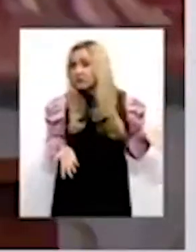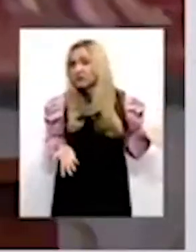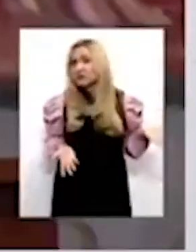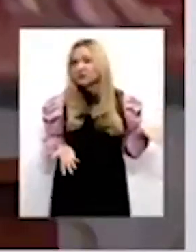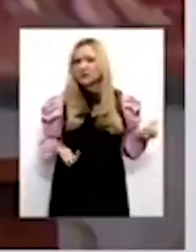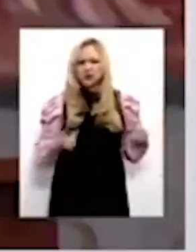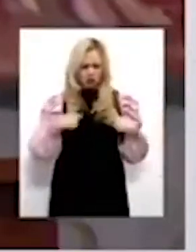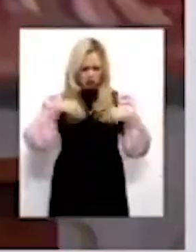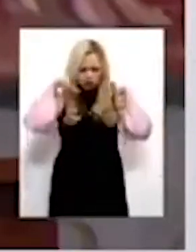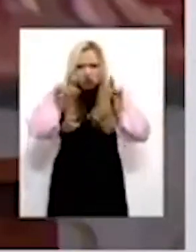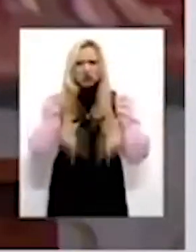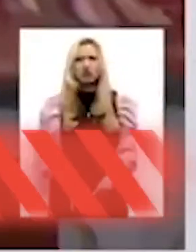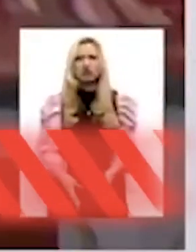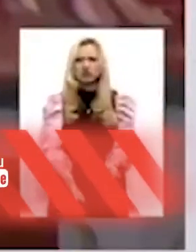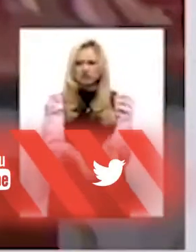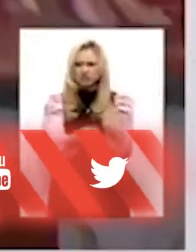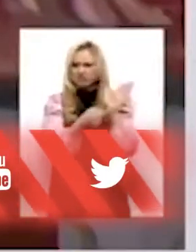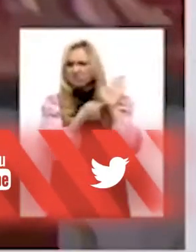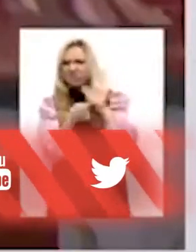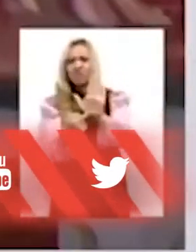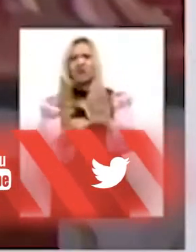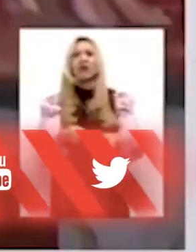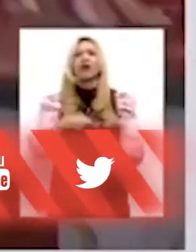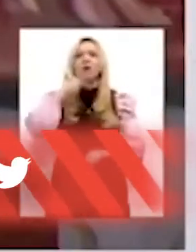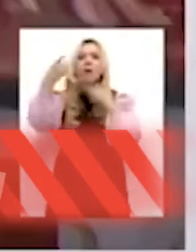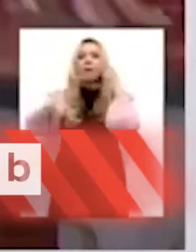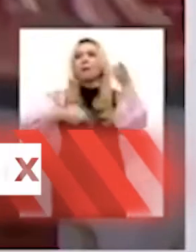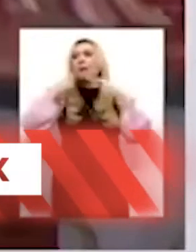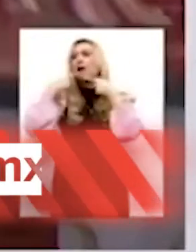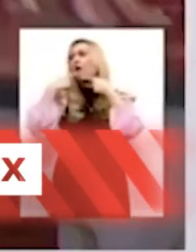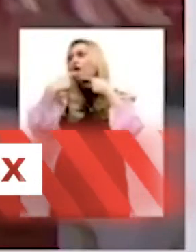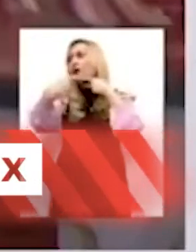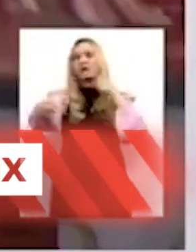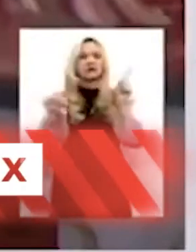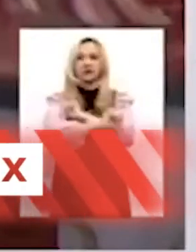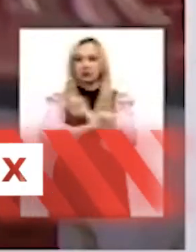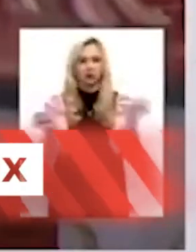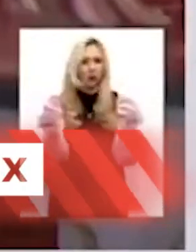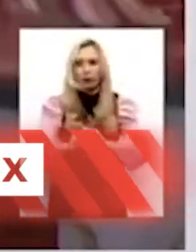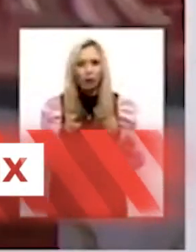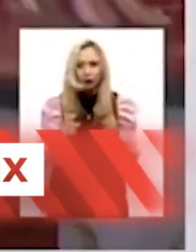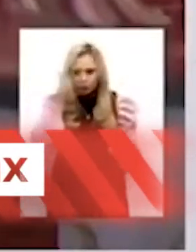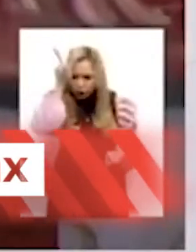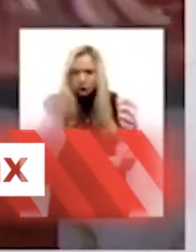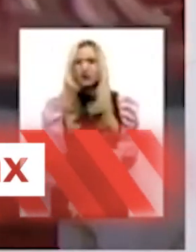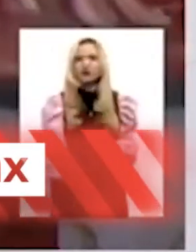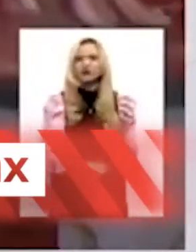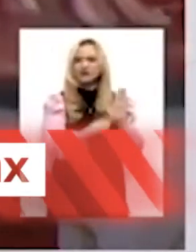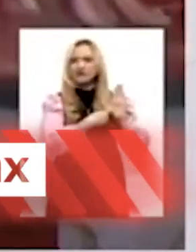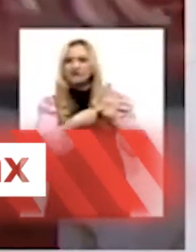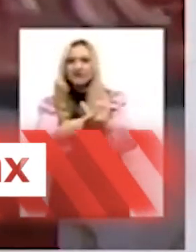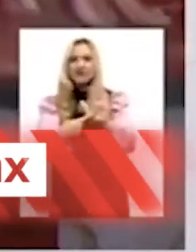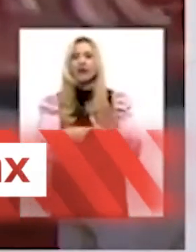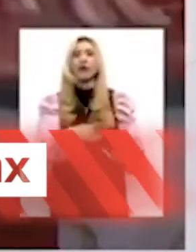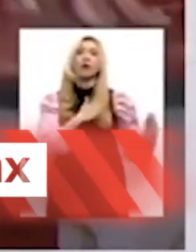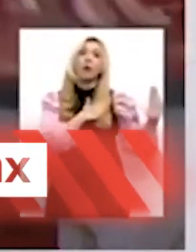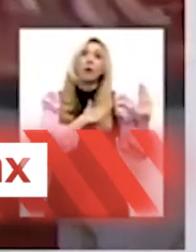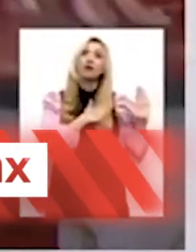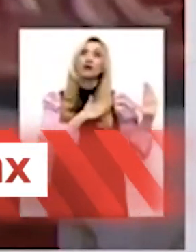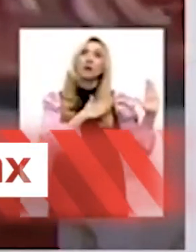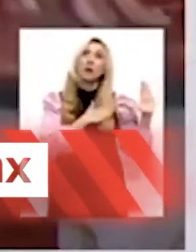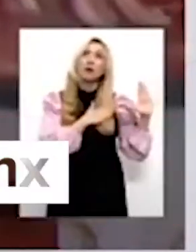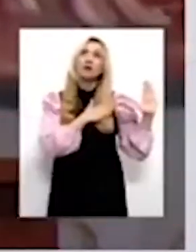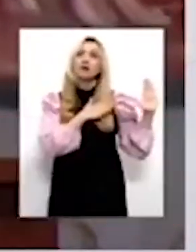del presidente de la Suprema Corte de Justicia de la Nación. Se trata de Arturo Salazar y consejeros de la Judicatura.